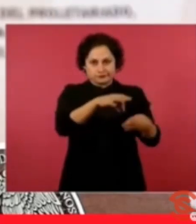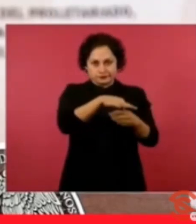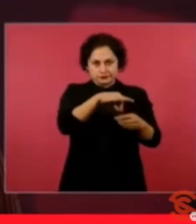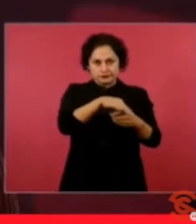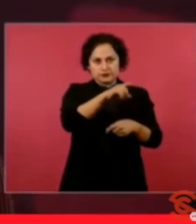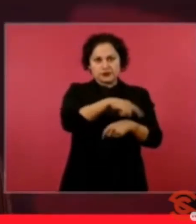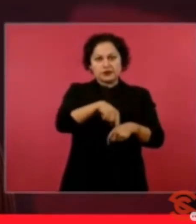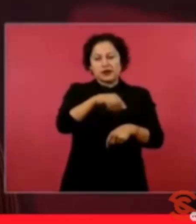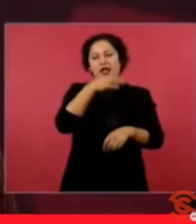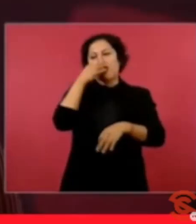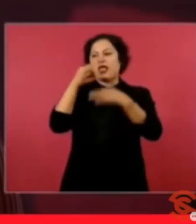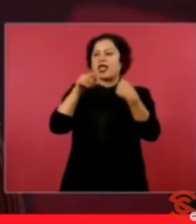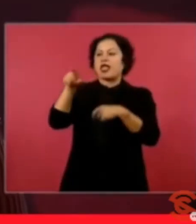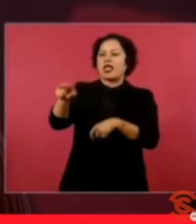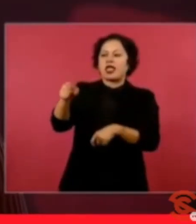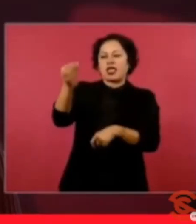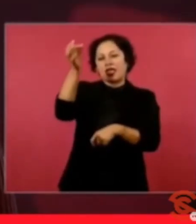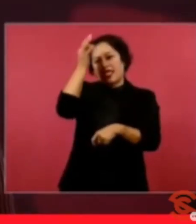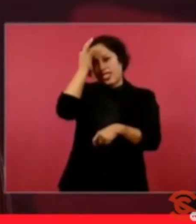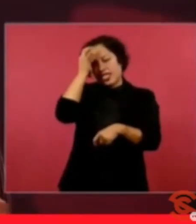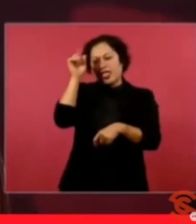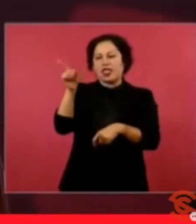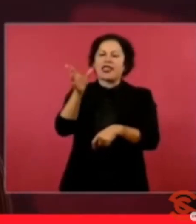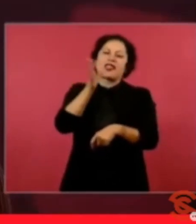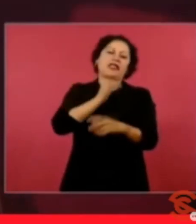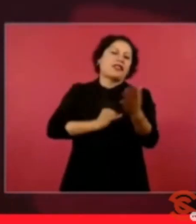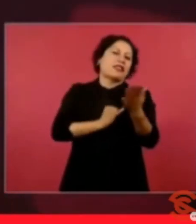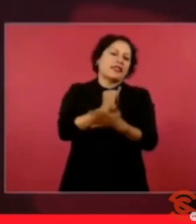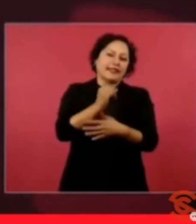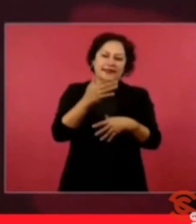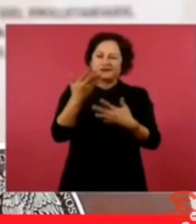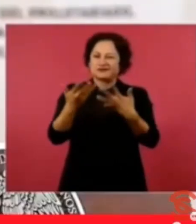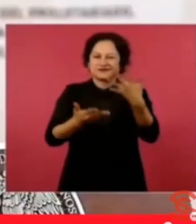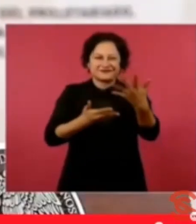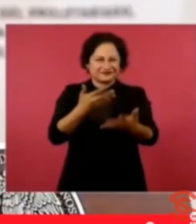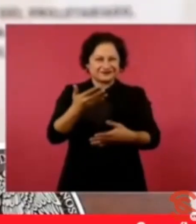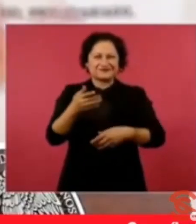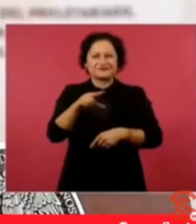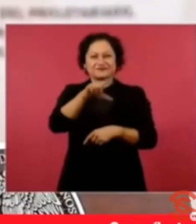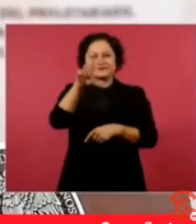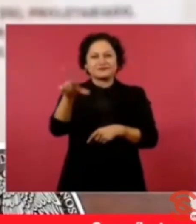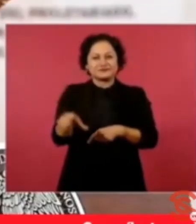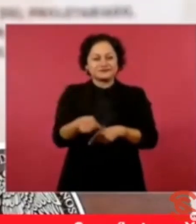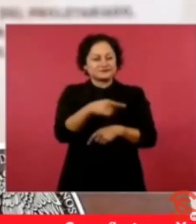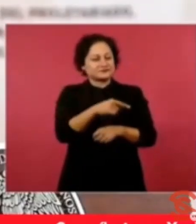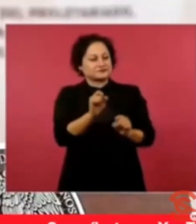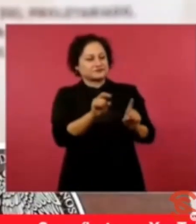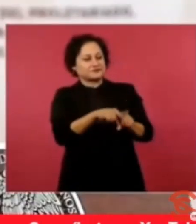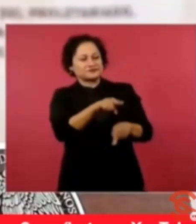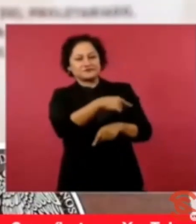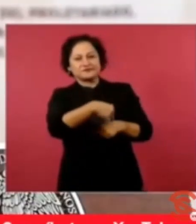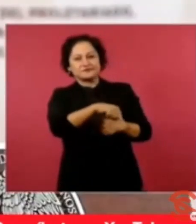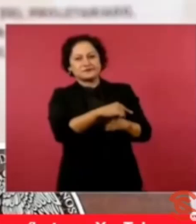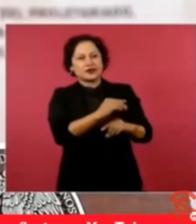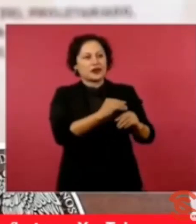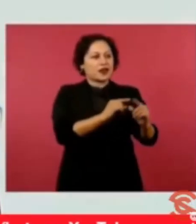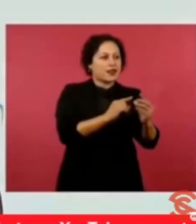podían elegir, y después que se engañaron ellos mismos porque se hablaban entre ellos